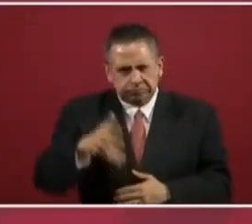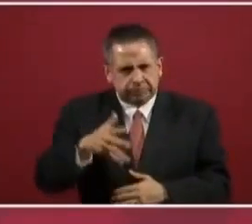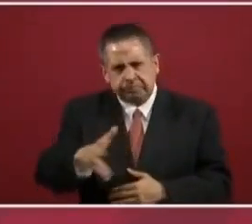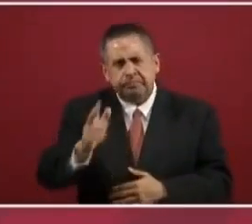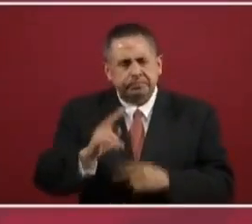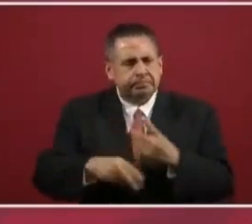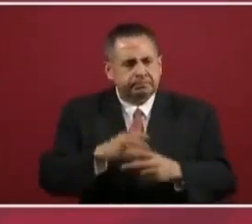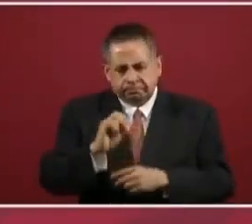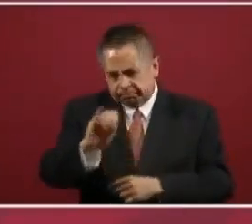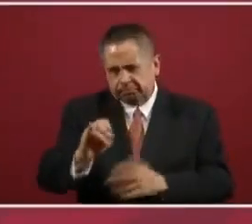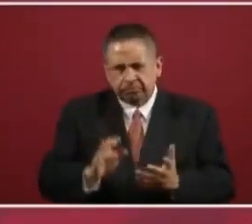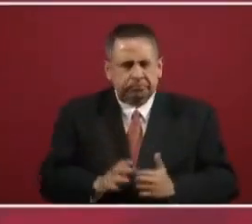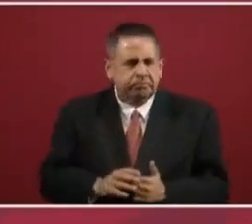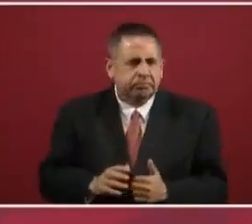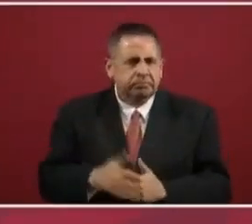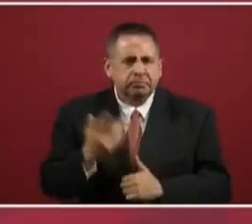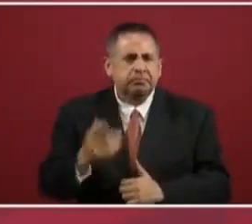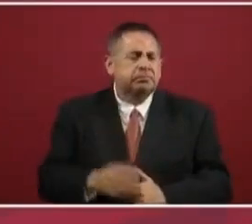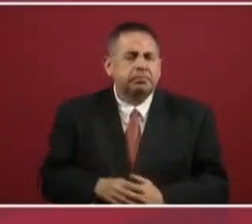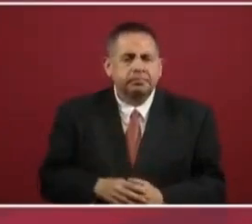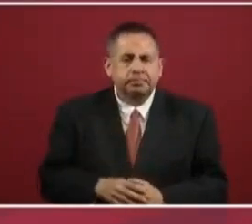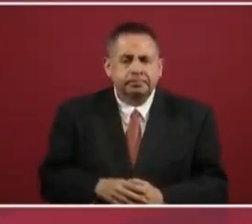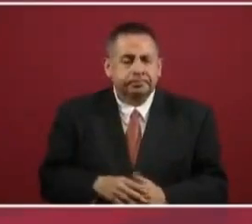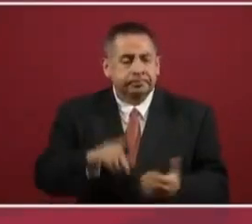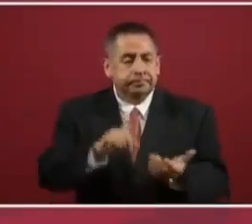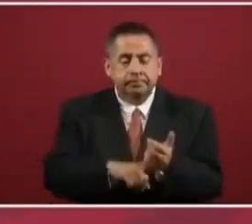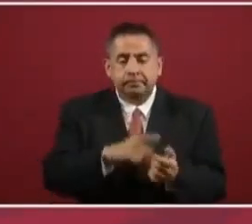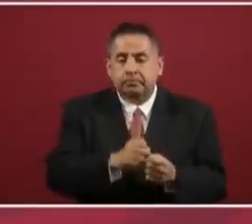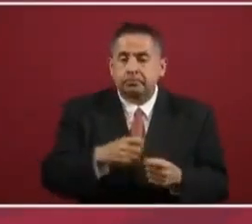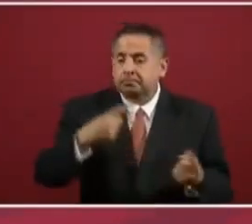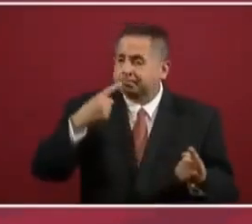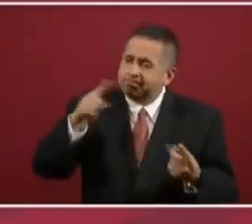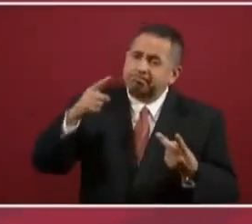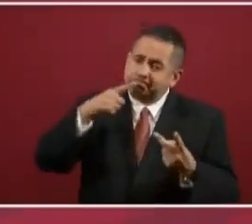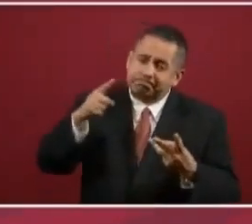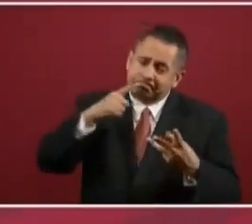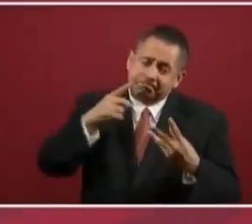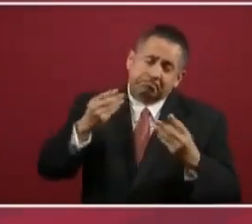porque eh Hay muchas